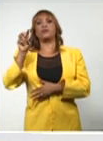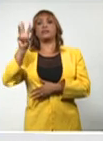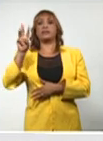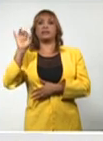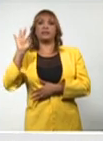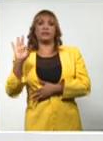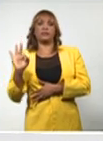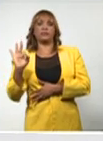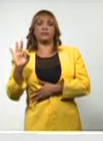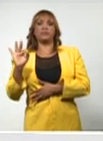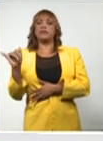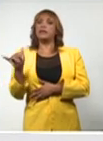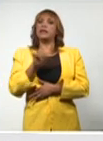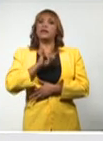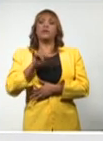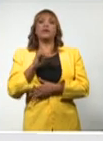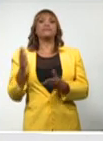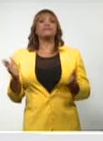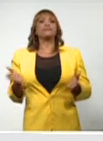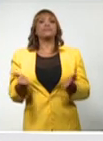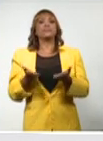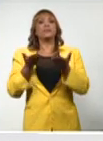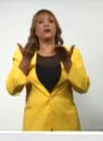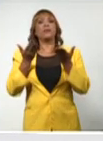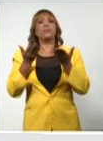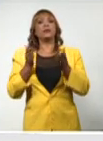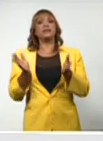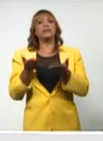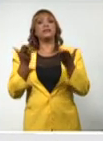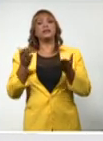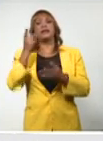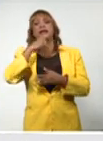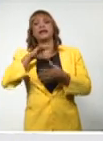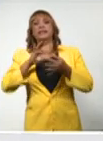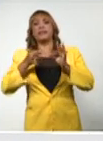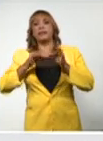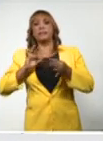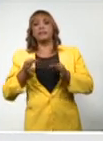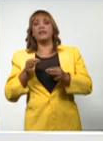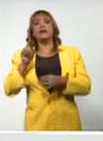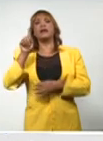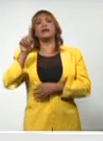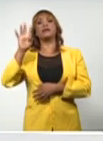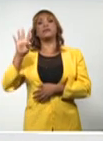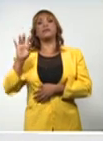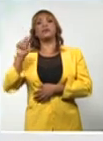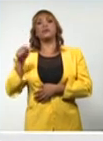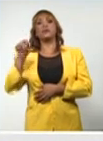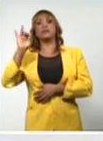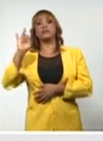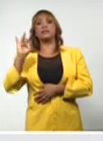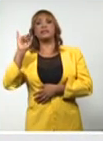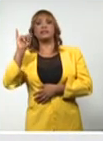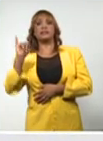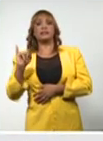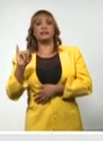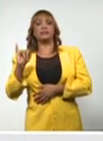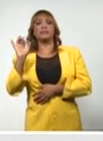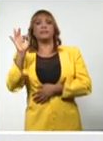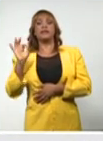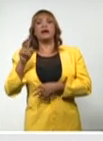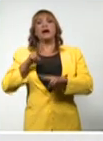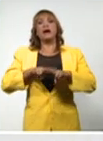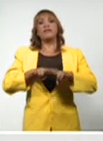Igualmente se incrementa en Artemisa a 14,76 y en La Habana a